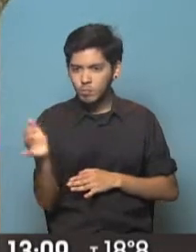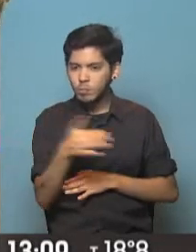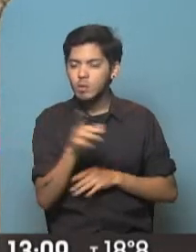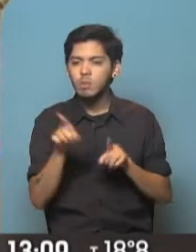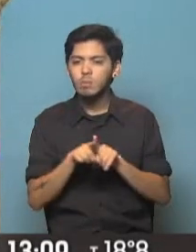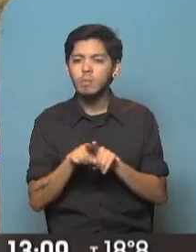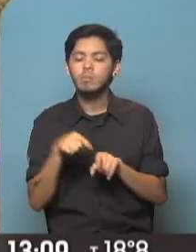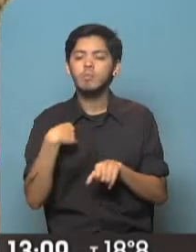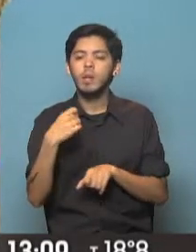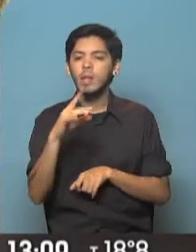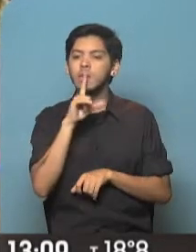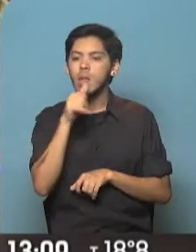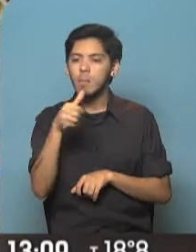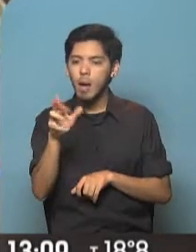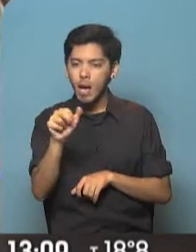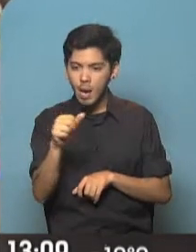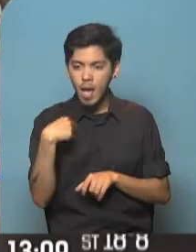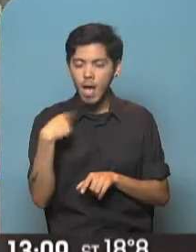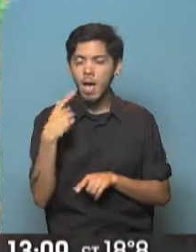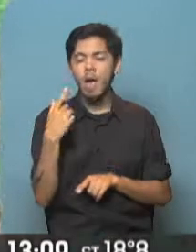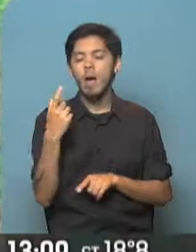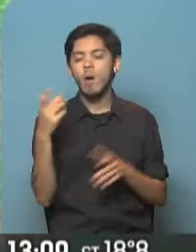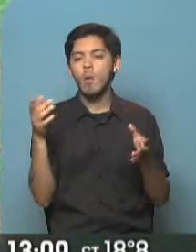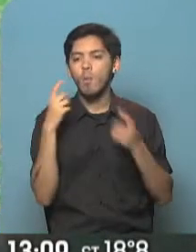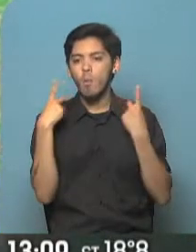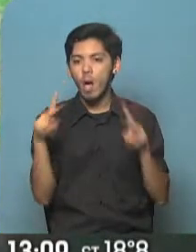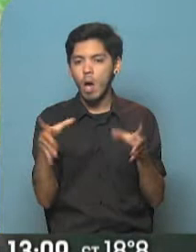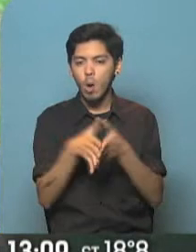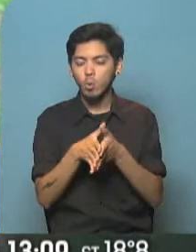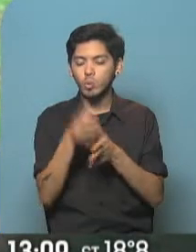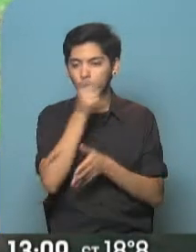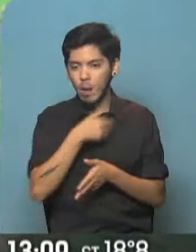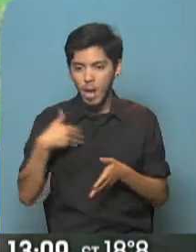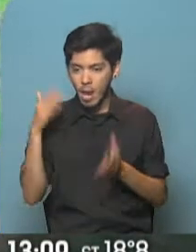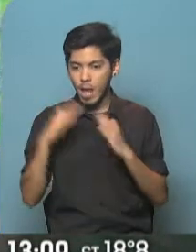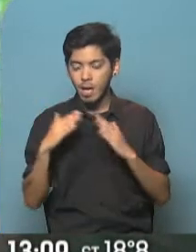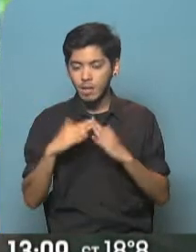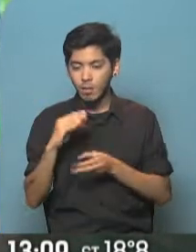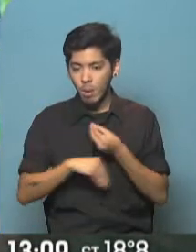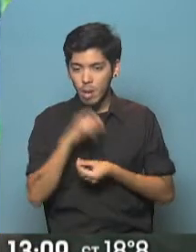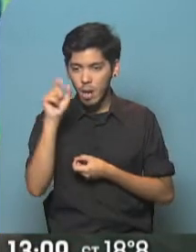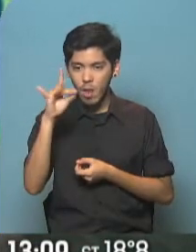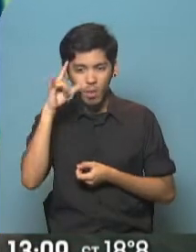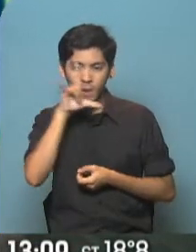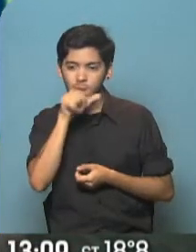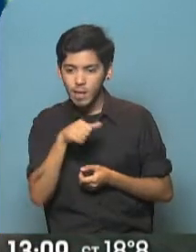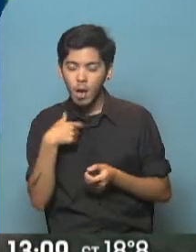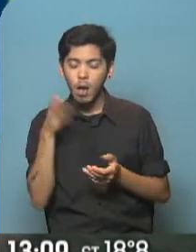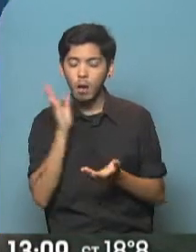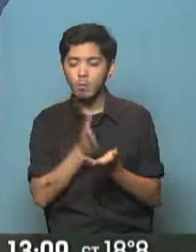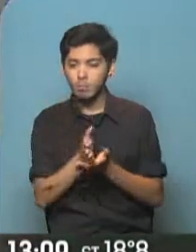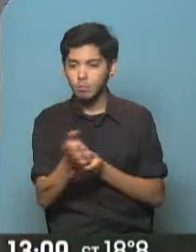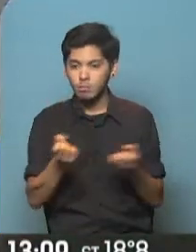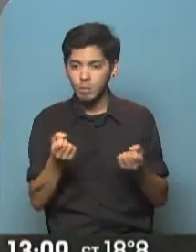ángel azueta de 25 años viajaba junto a sus padres hacia la casa familiar en el delta del tigre circulaba en la lancha